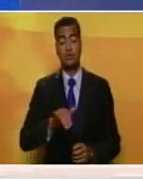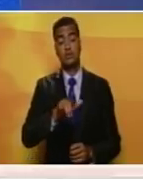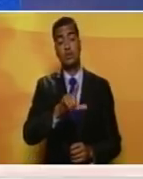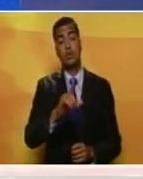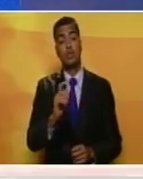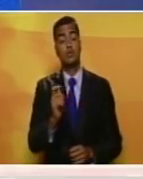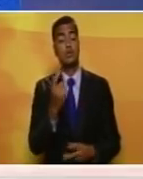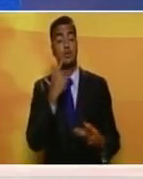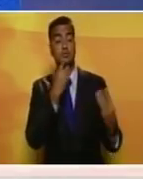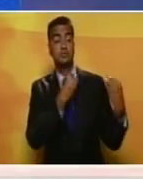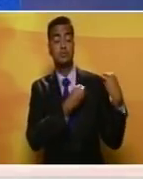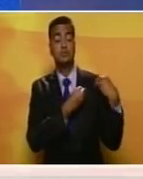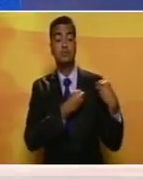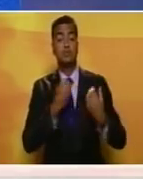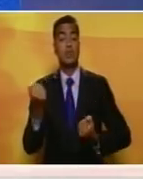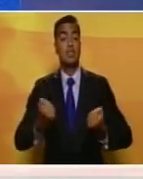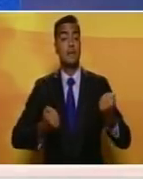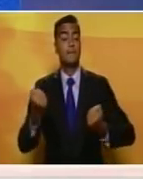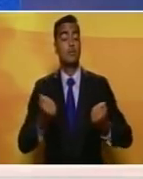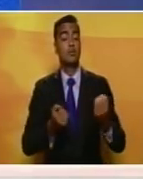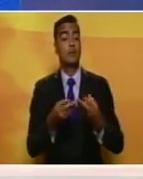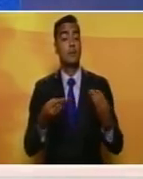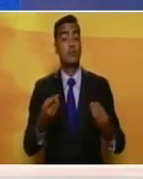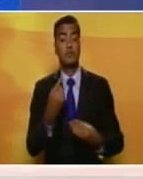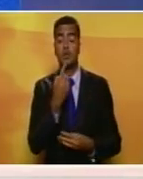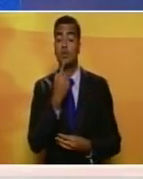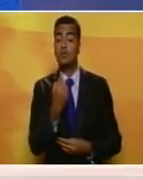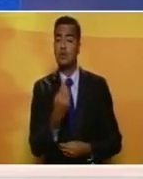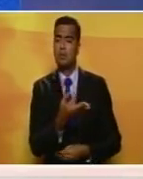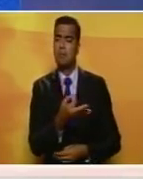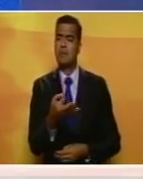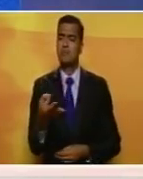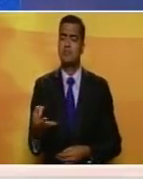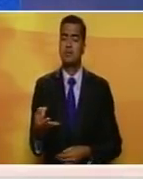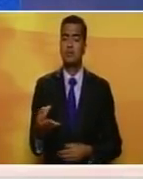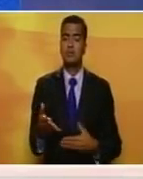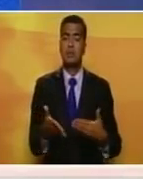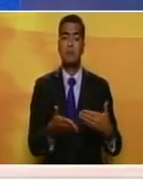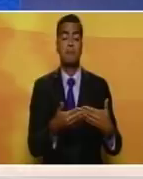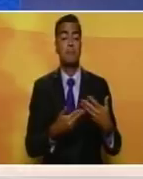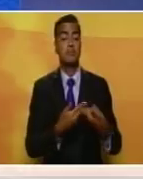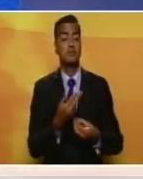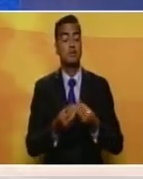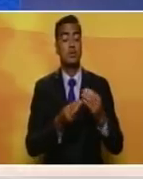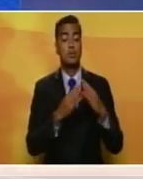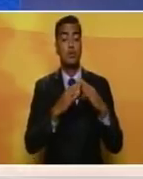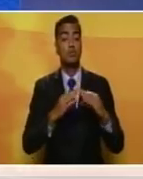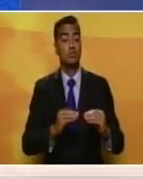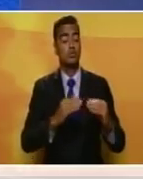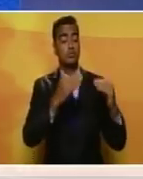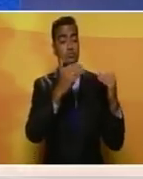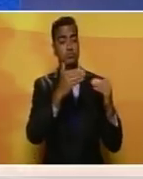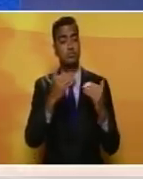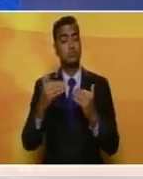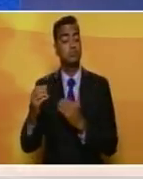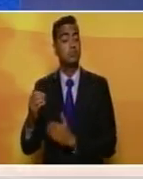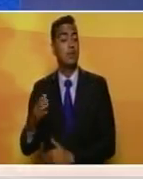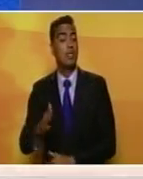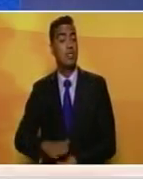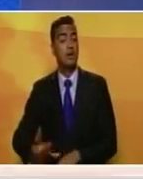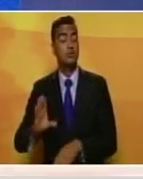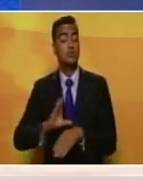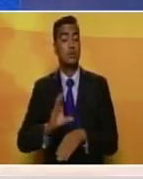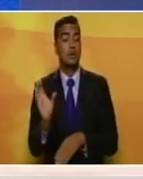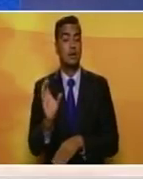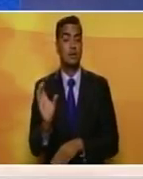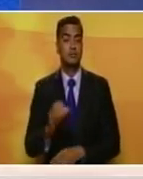ante la Comisión Permanente de Trabajadores de esta Asamblea Nacional Constituyente. Desde el Palacio Federal Legislativo, Rafael Aníbal Camacho,